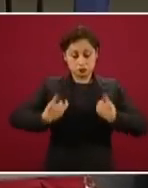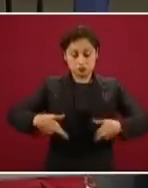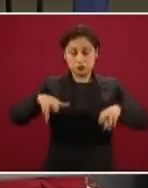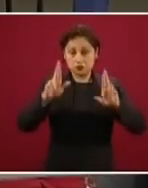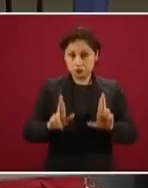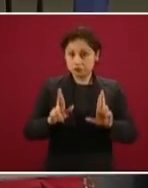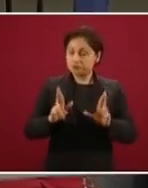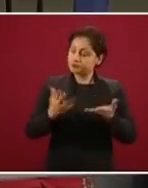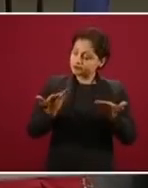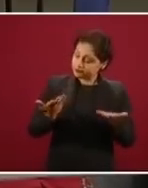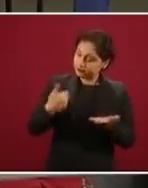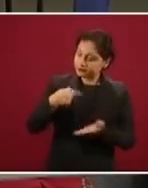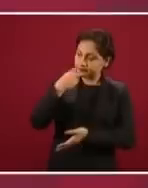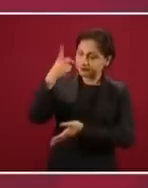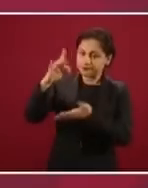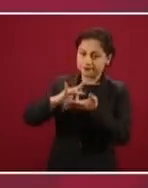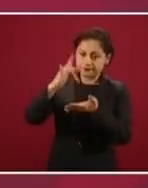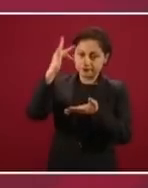noticia